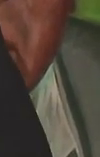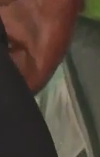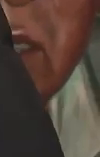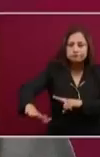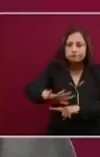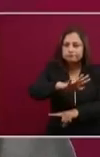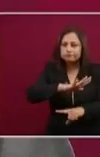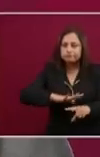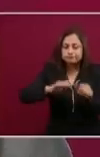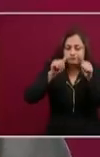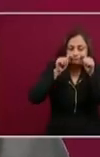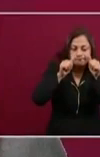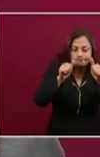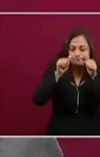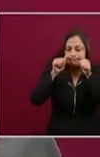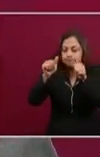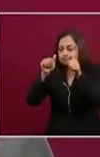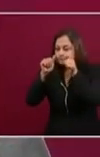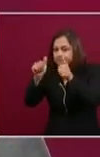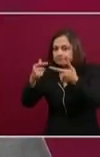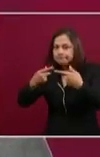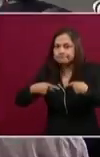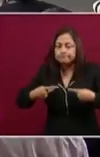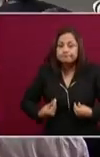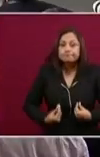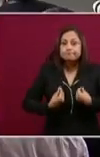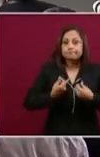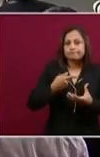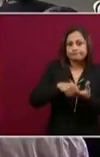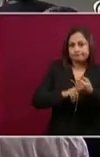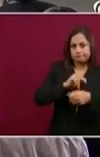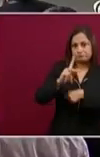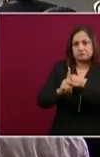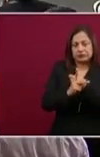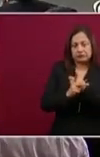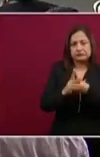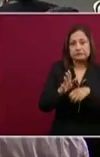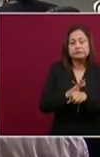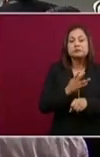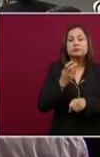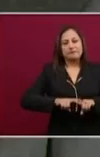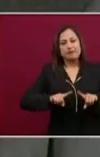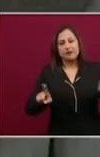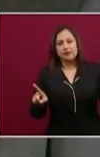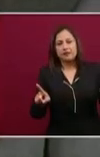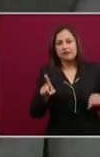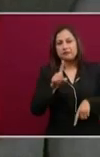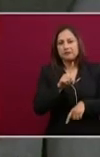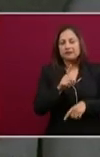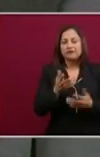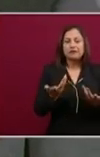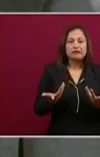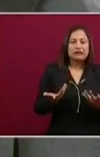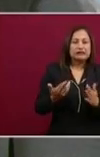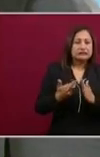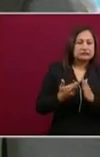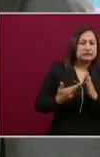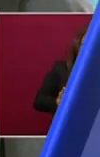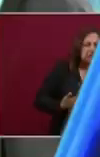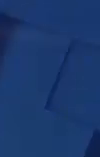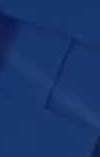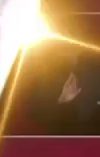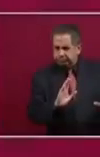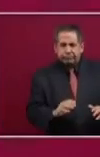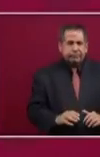Lo que se trata y de lo que se está trabajando es en una campaña política de Trump. Y bueno, México tiene que ser muy prudente respecto a esto, y